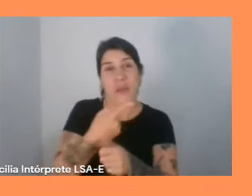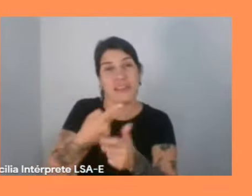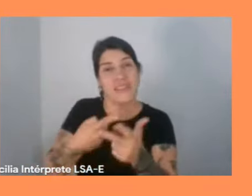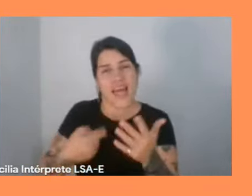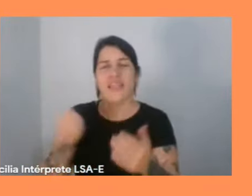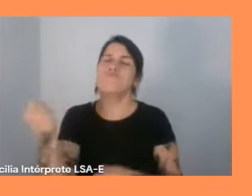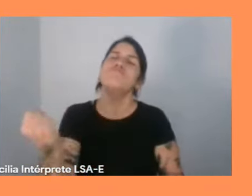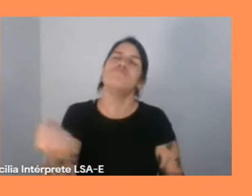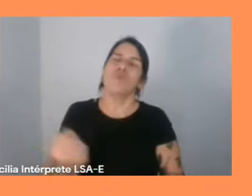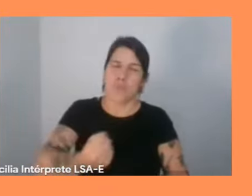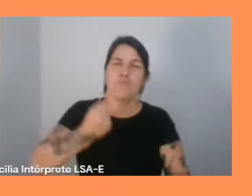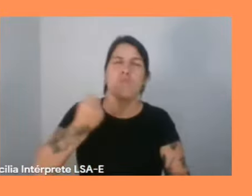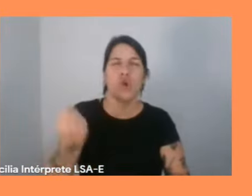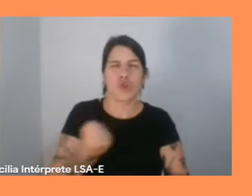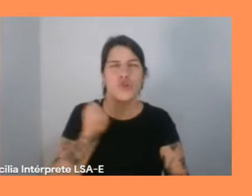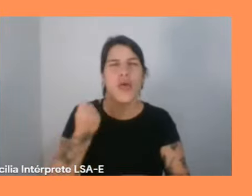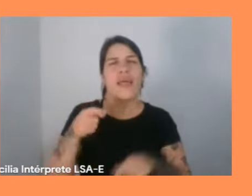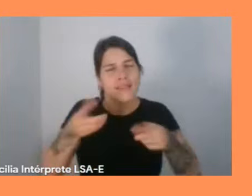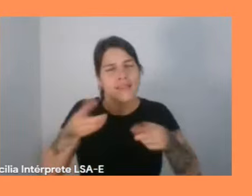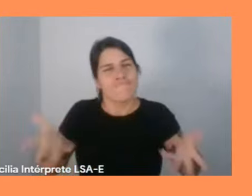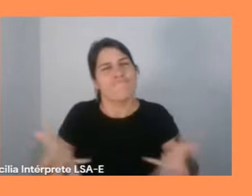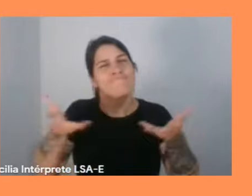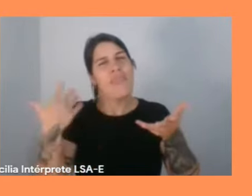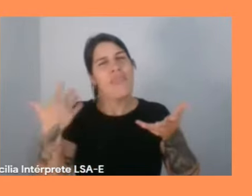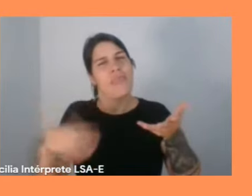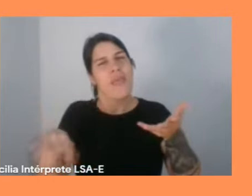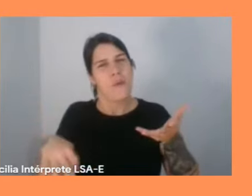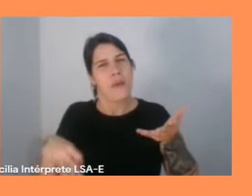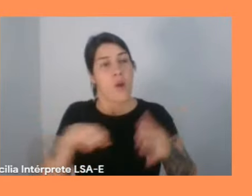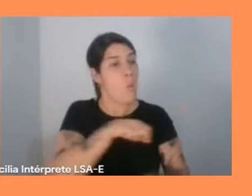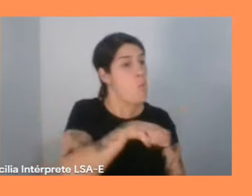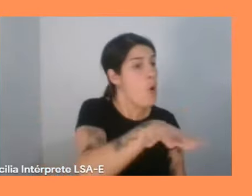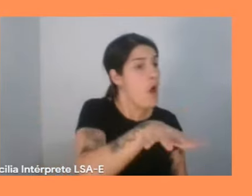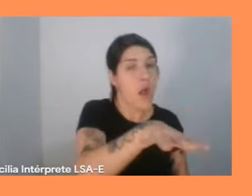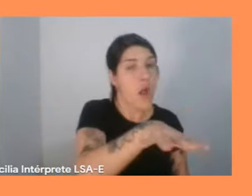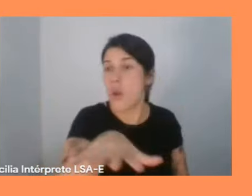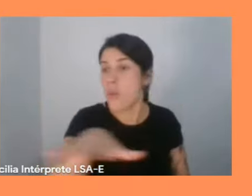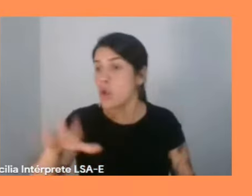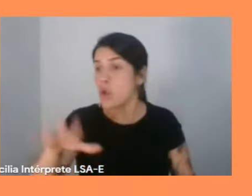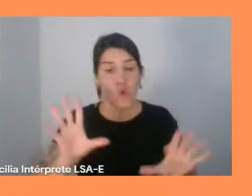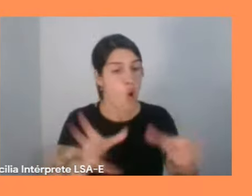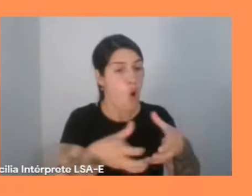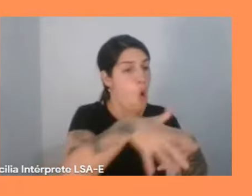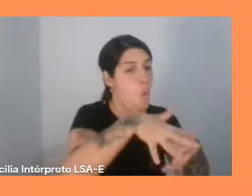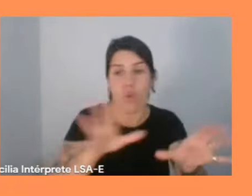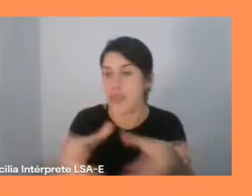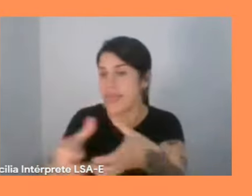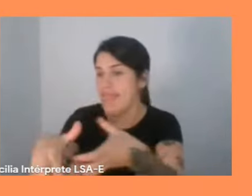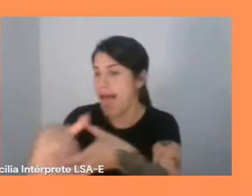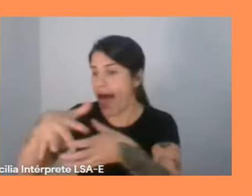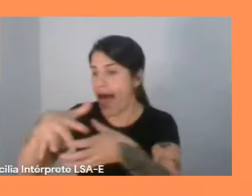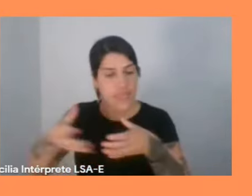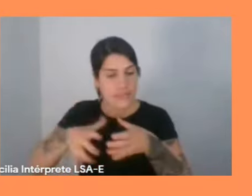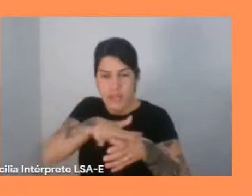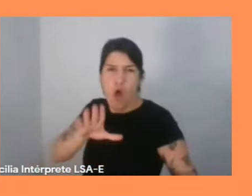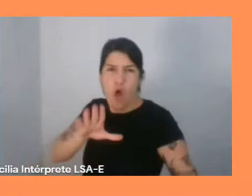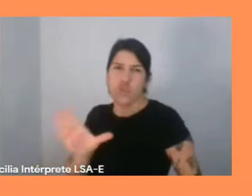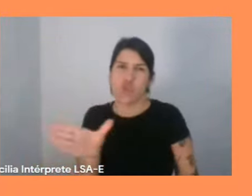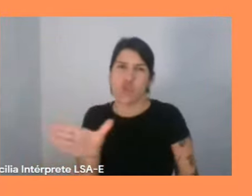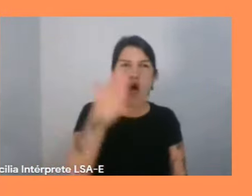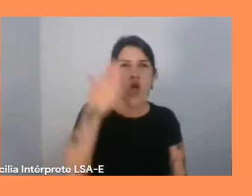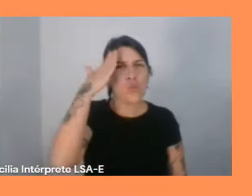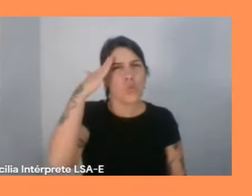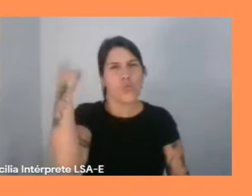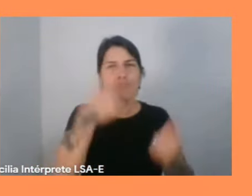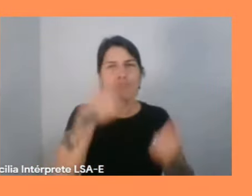y desarrollan sus culturas, las cuales tienen una forma de ver, interpretar,